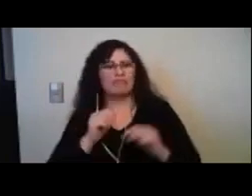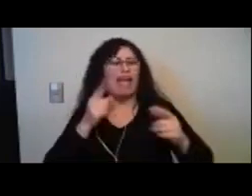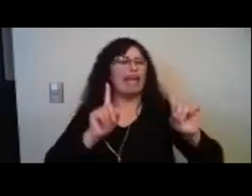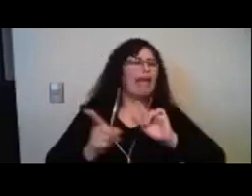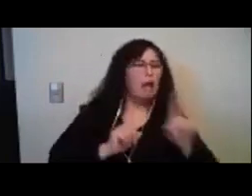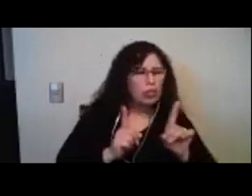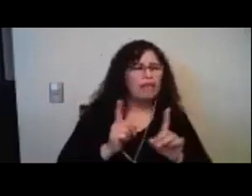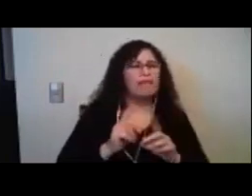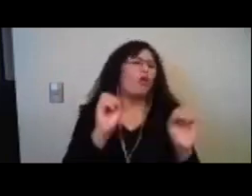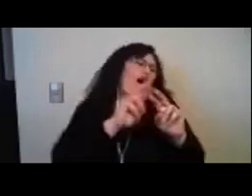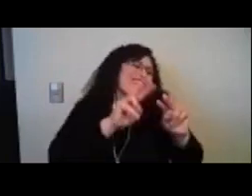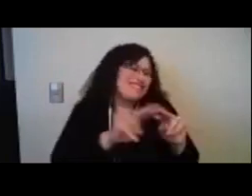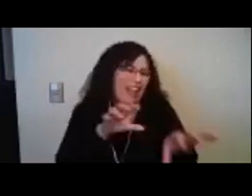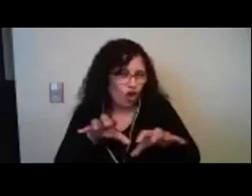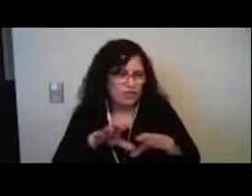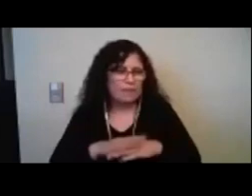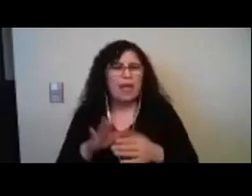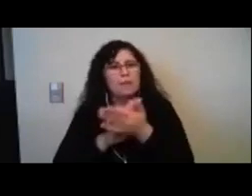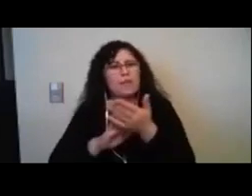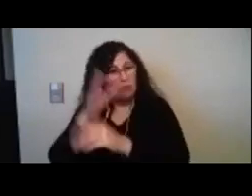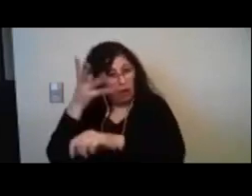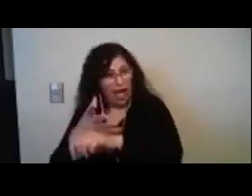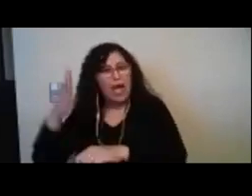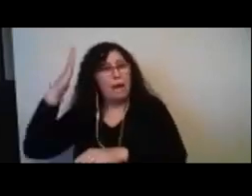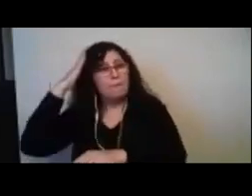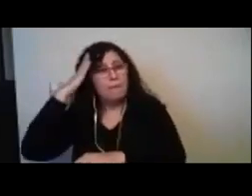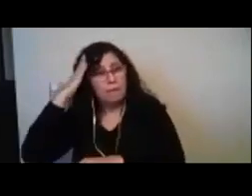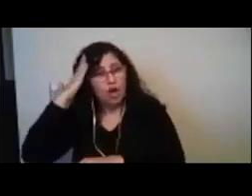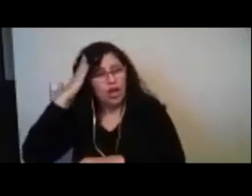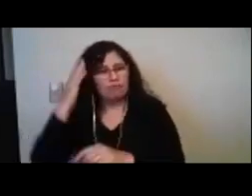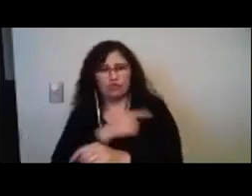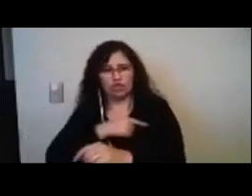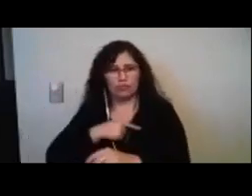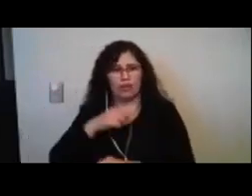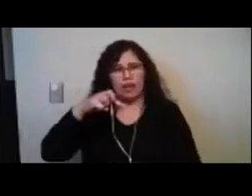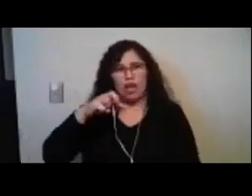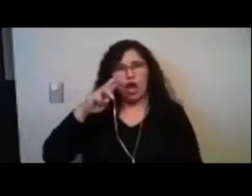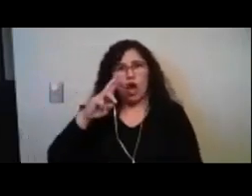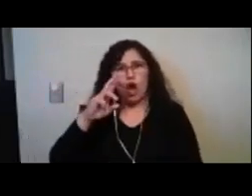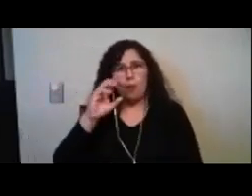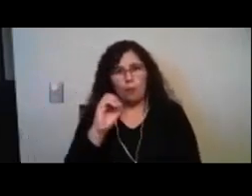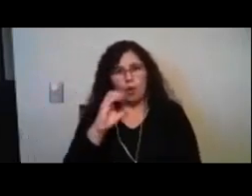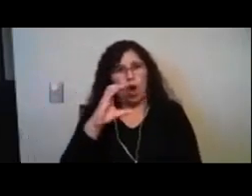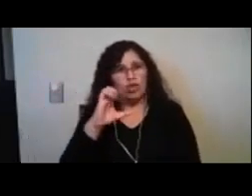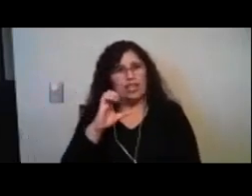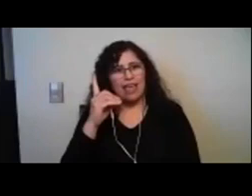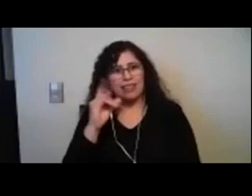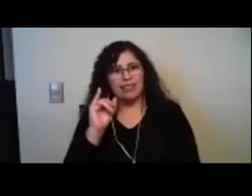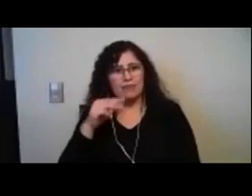existe, por ejemplo, un tipo de memoria que se llama memoria procedimental. No sé si la han